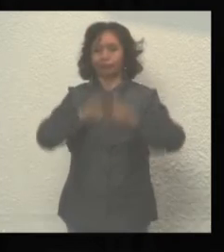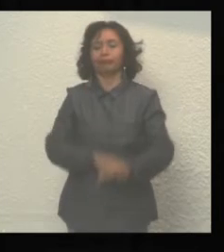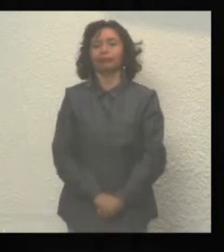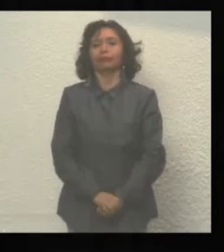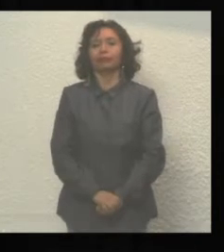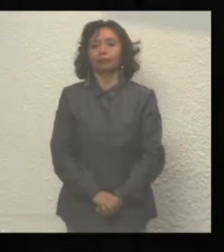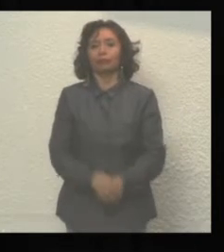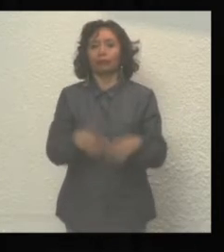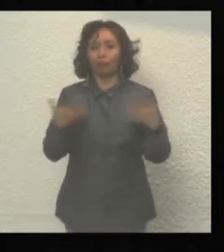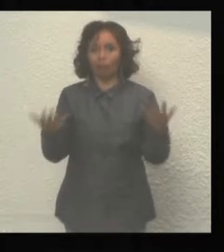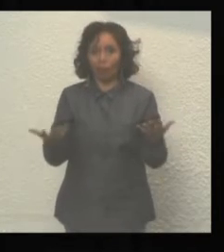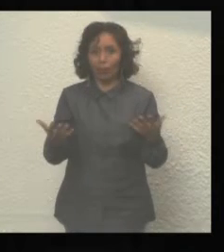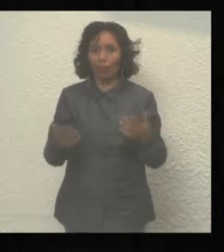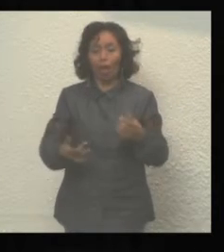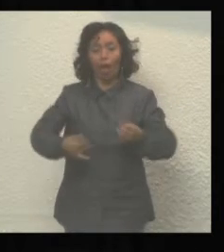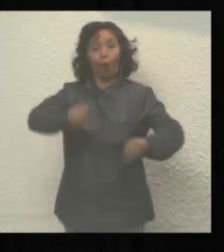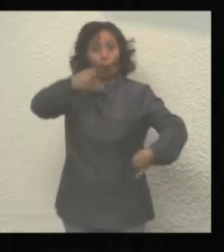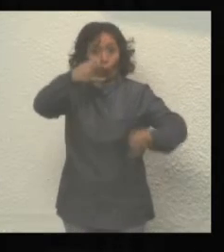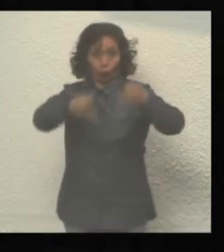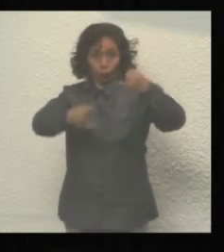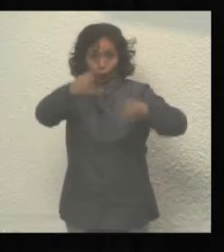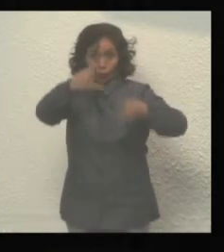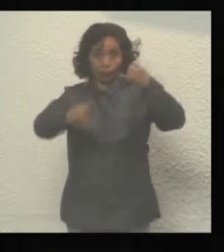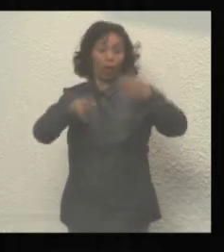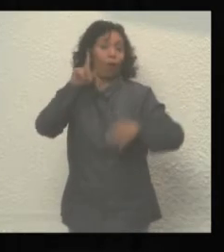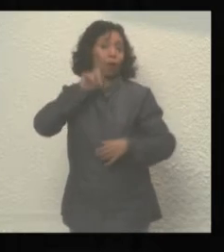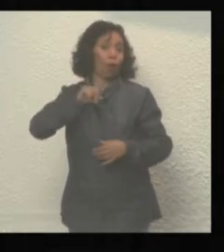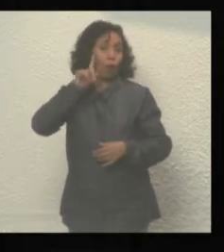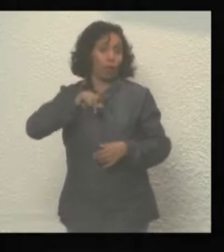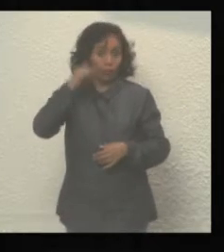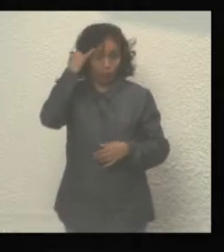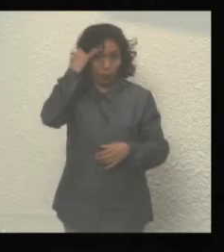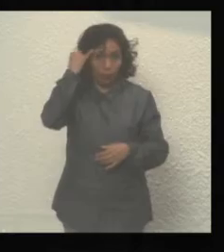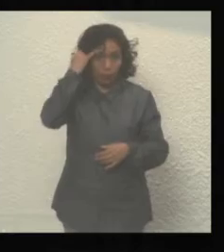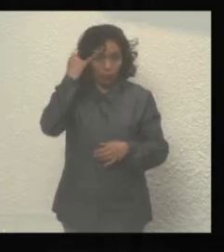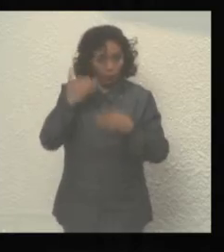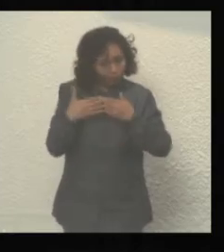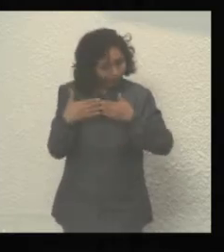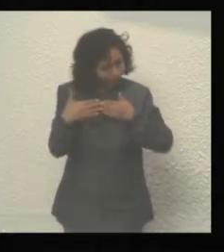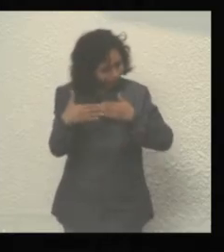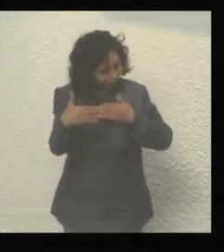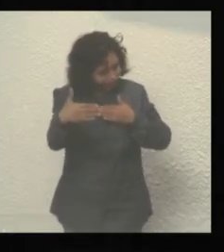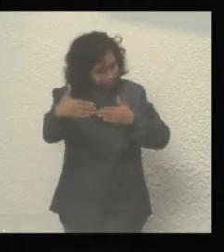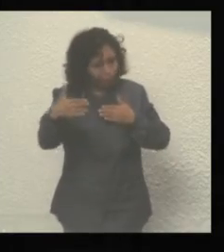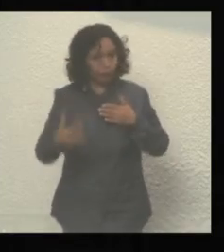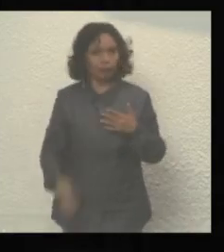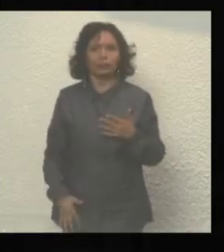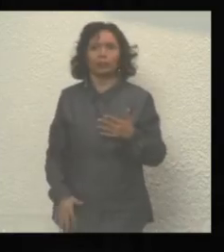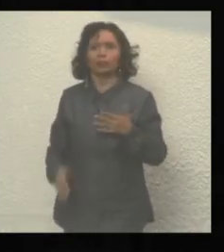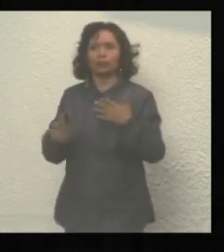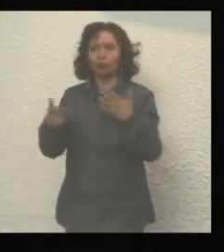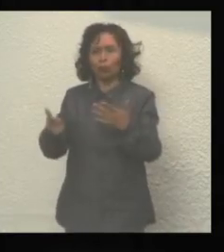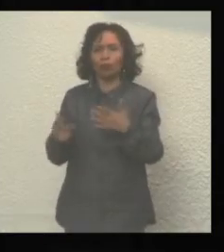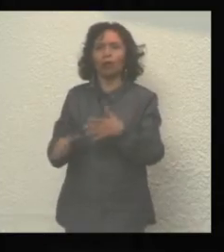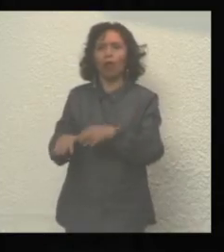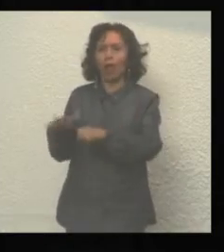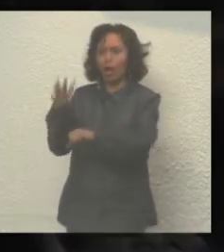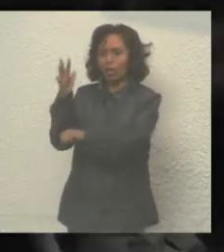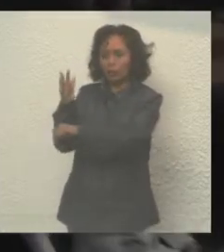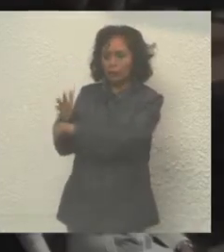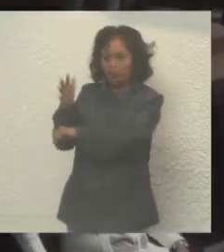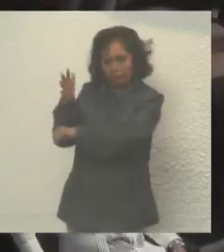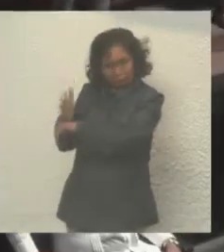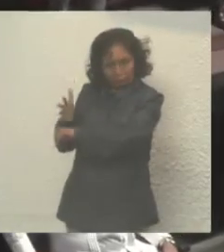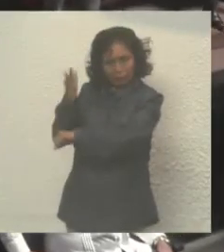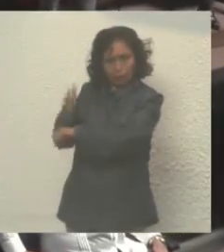En materia de justicia para las mujeres indígenas se avanza contra la impunidad y se